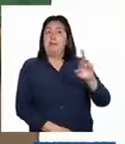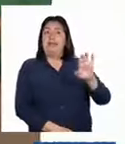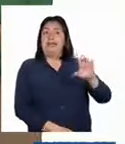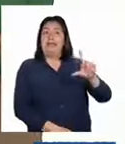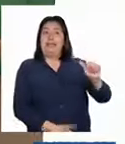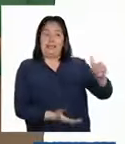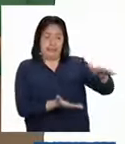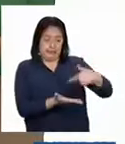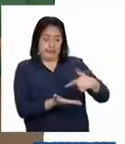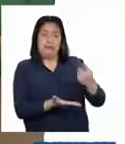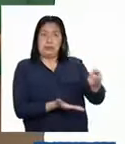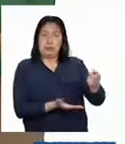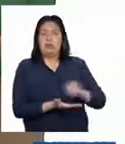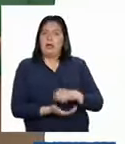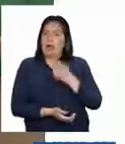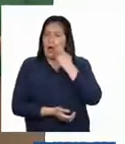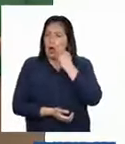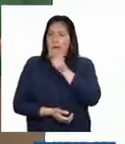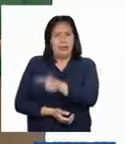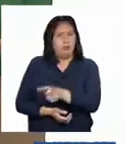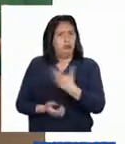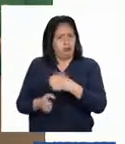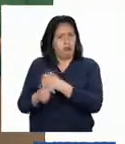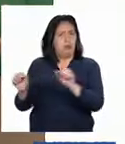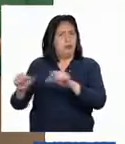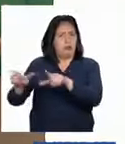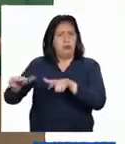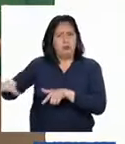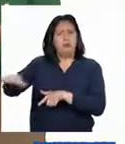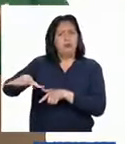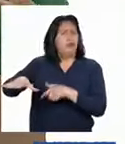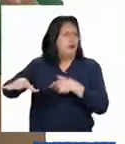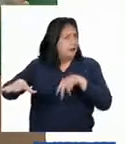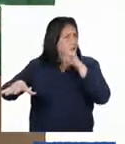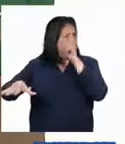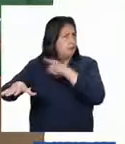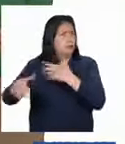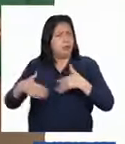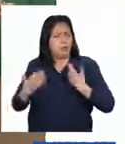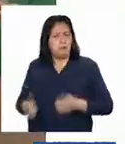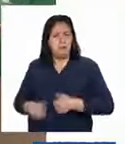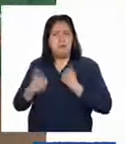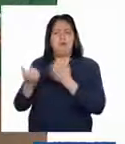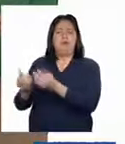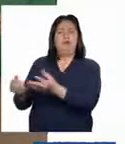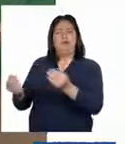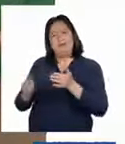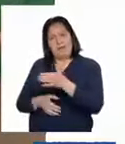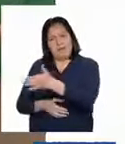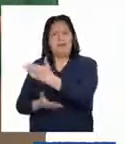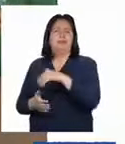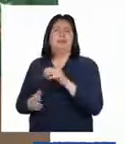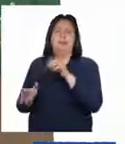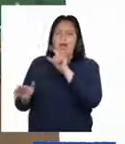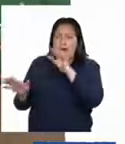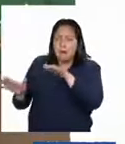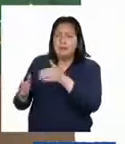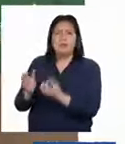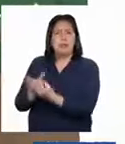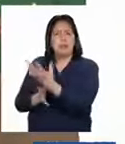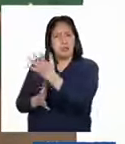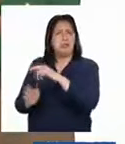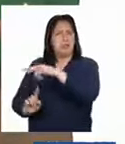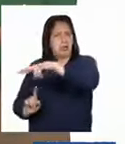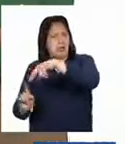nos comenta que en el caso de Marino, él pudo salvar un lugar de nuestro país para que puedan vivir muchos peces, aves y las